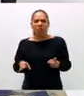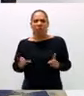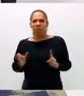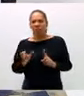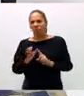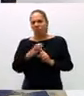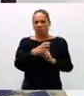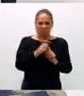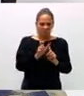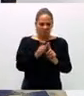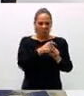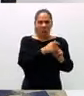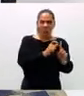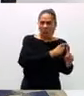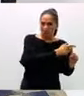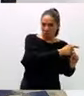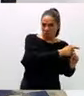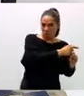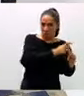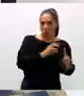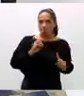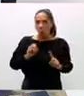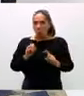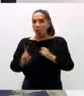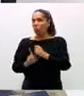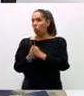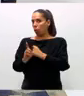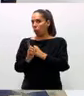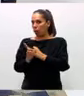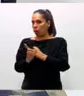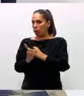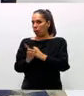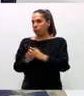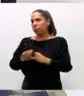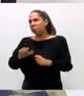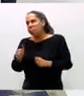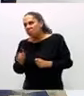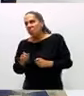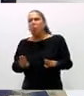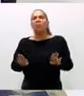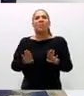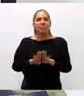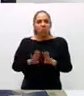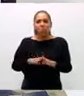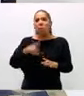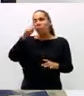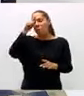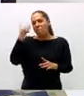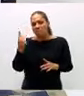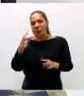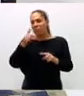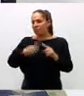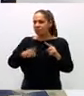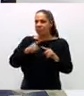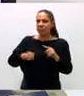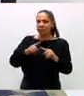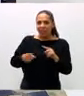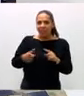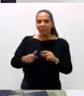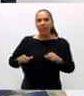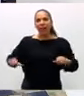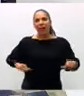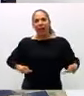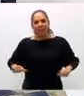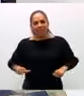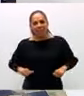de un conflicto? O cómo favorecer las actitudes que son las pertinentes para el manejo y